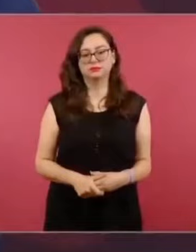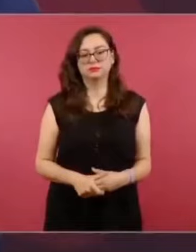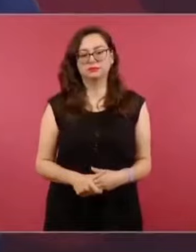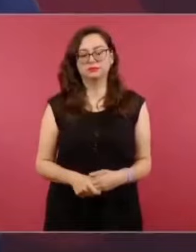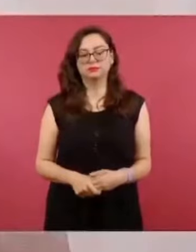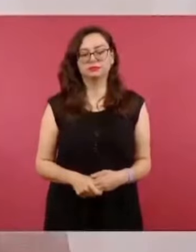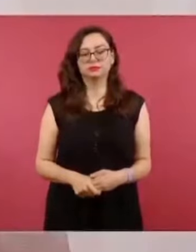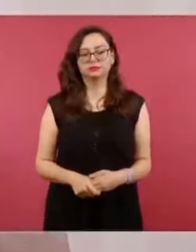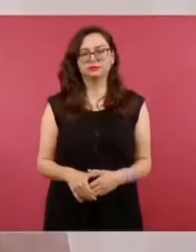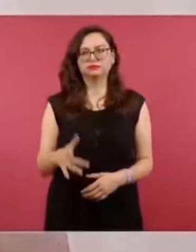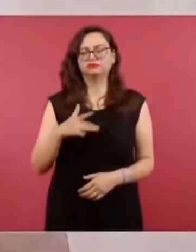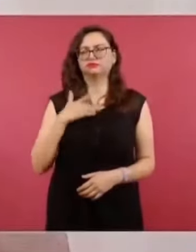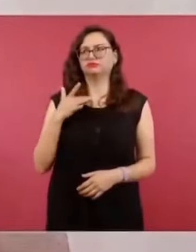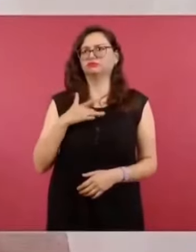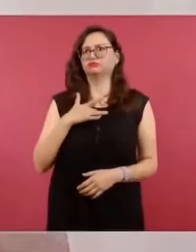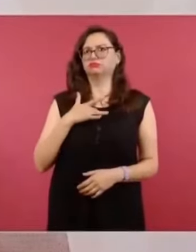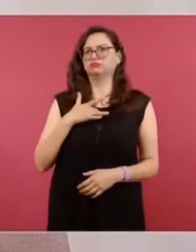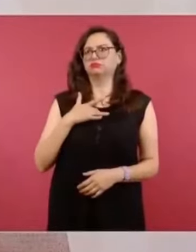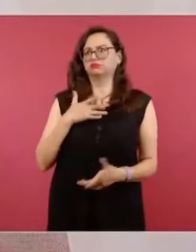El sentido común,